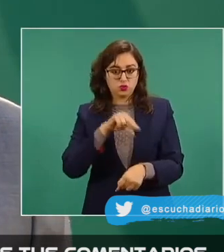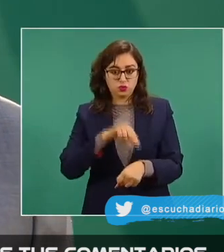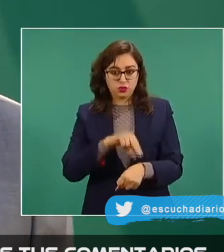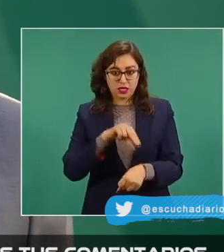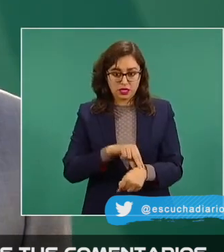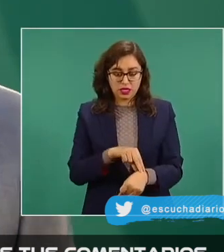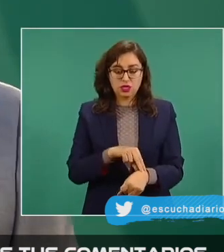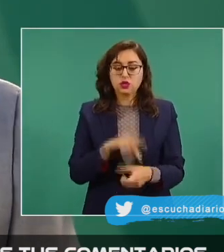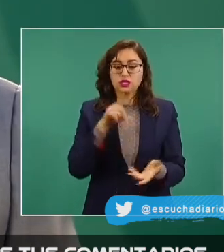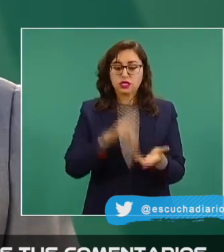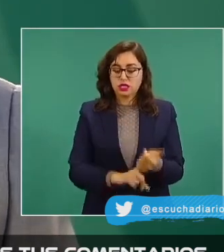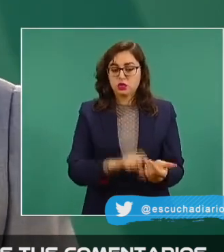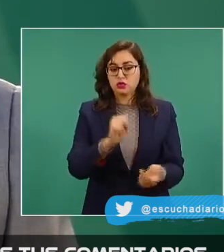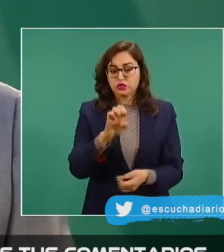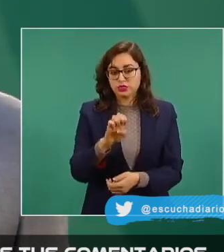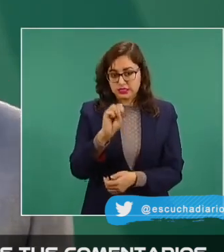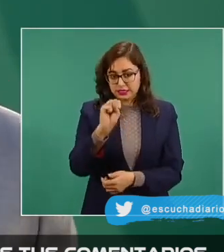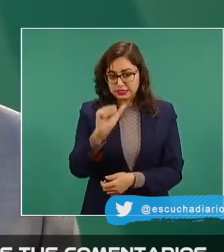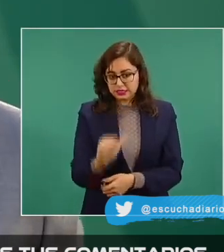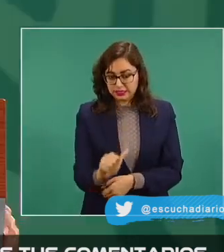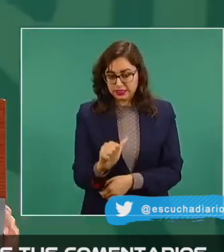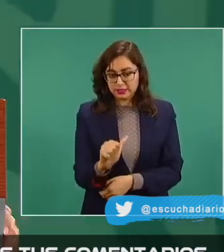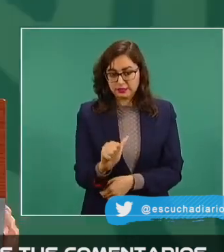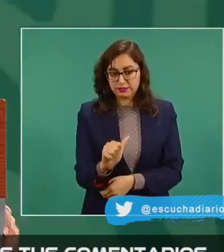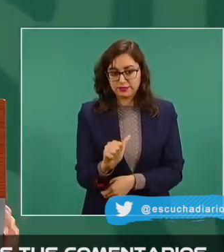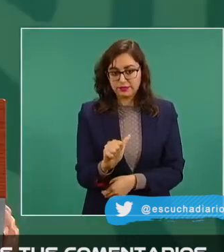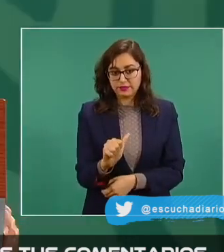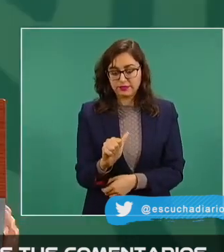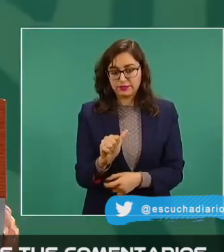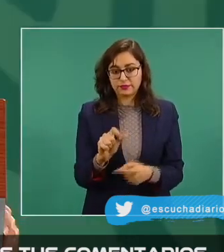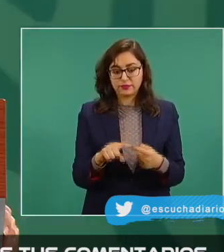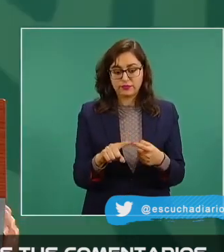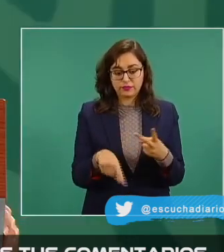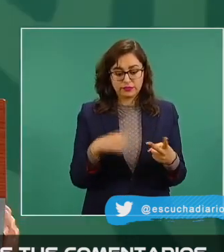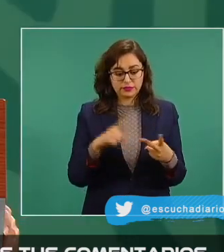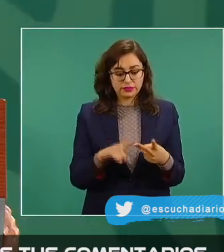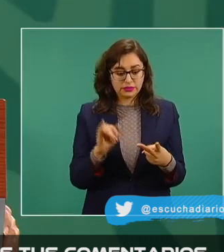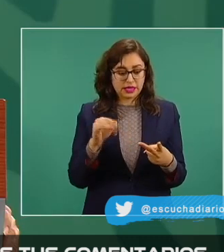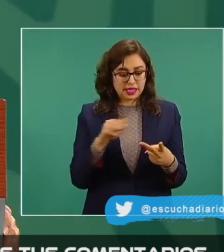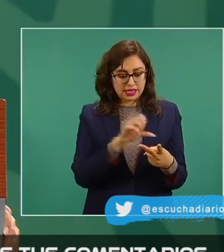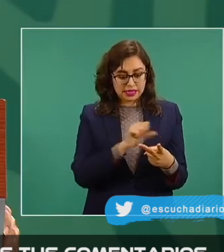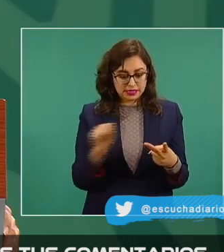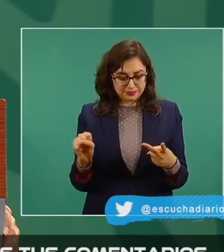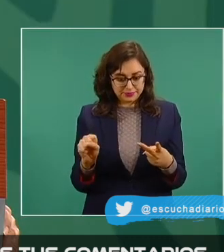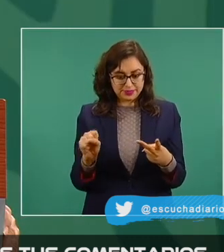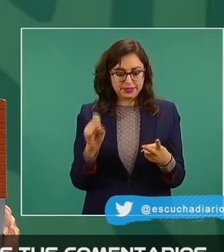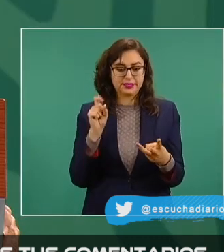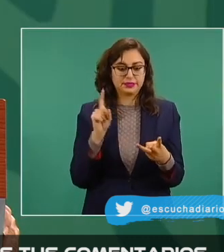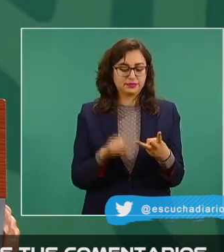del sector salud, hay del Seguro Social, hay